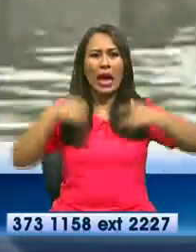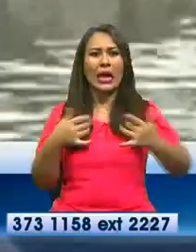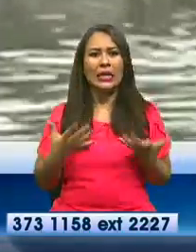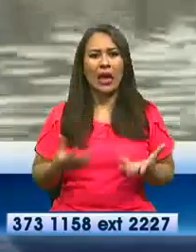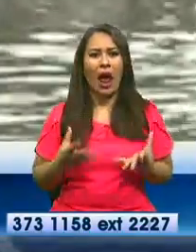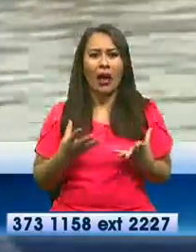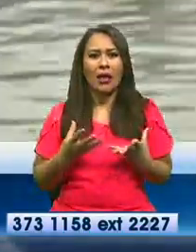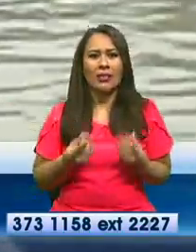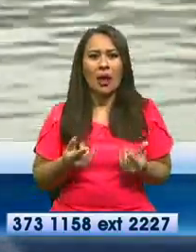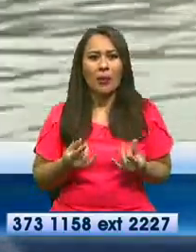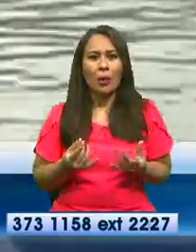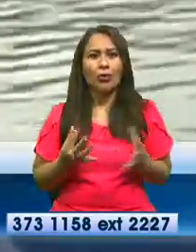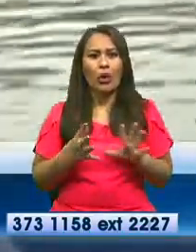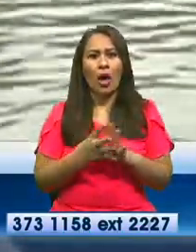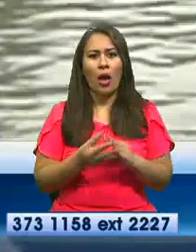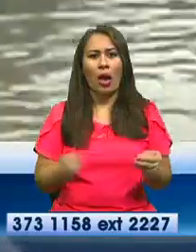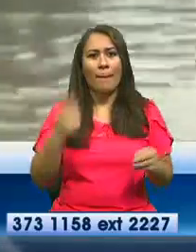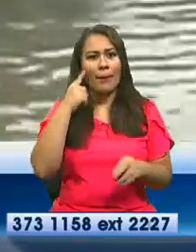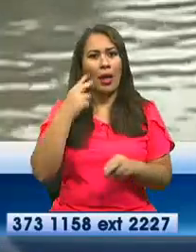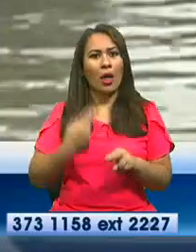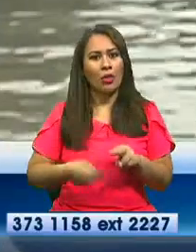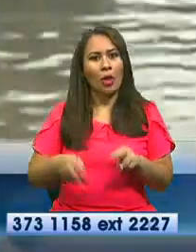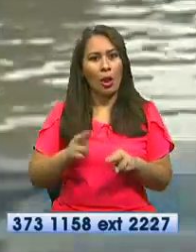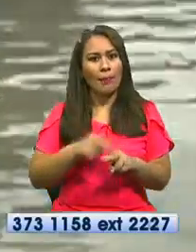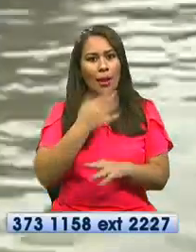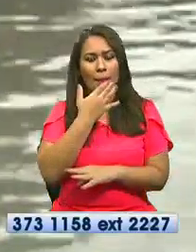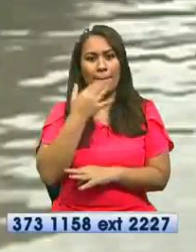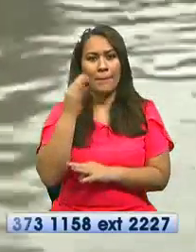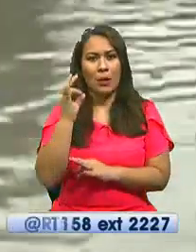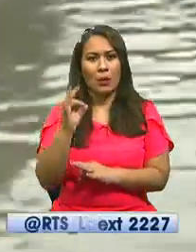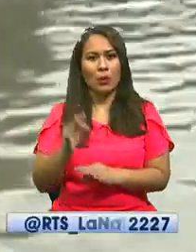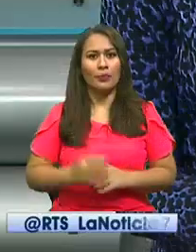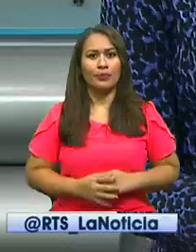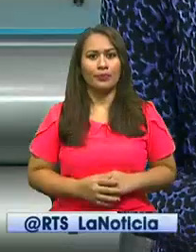todo regrese a la normalidad. Informó Julio César Saúl.